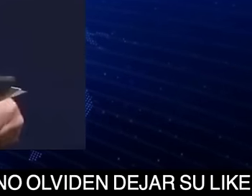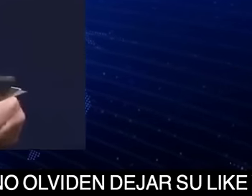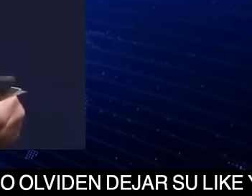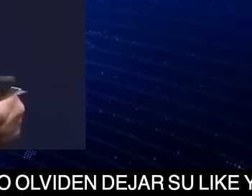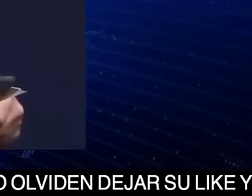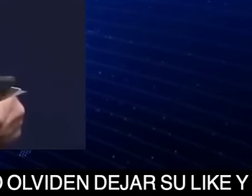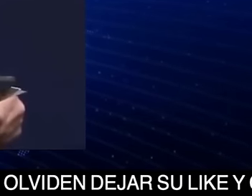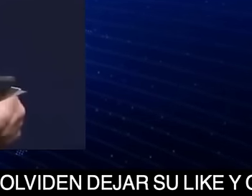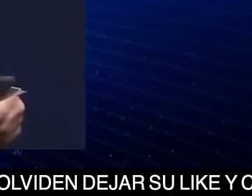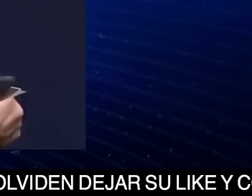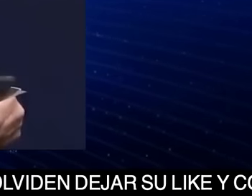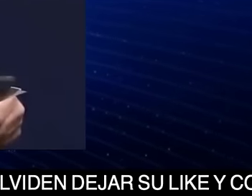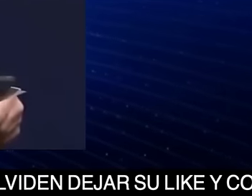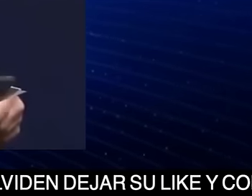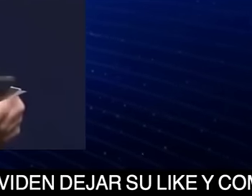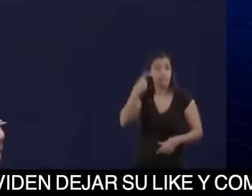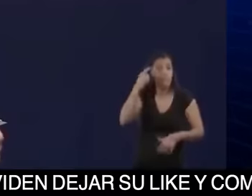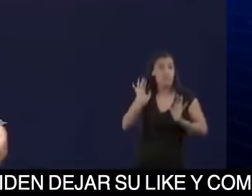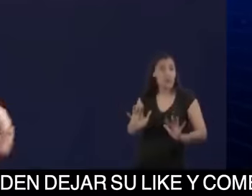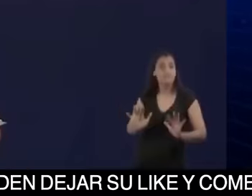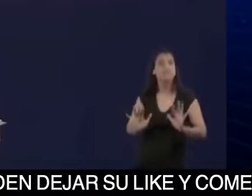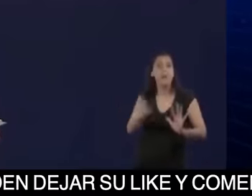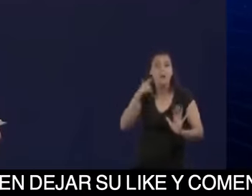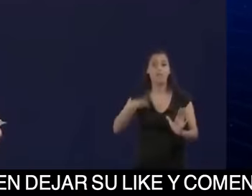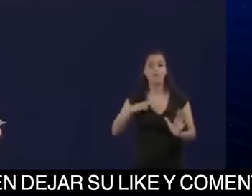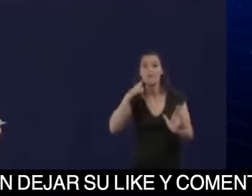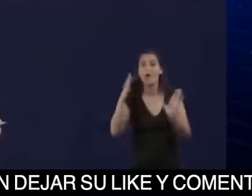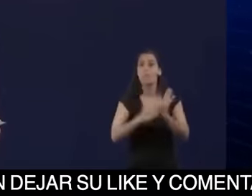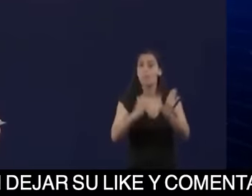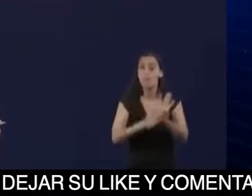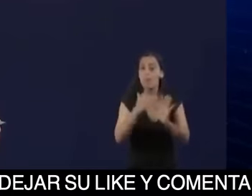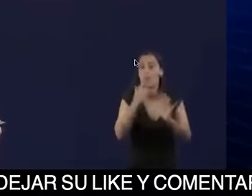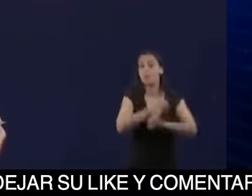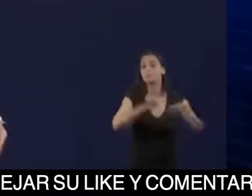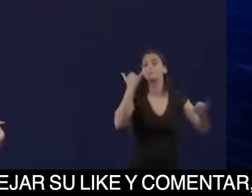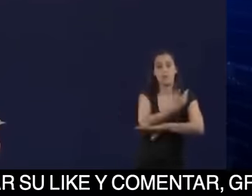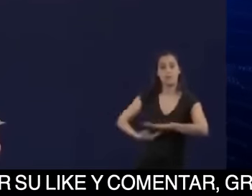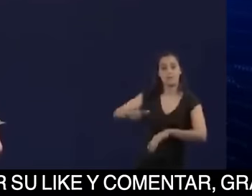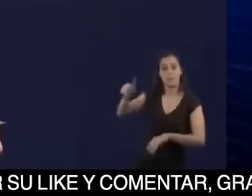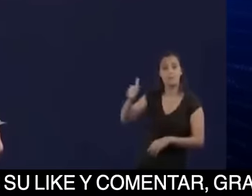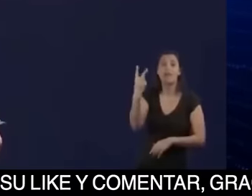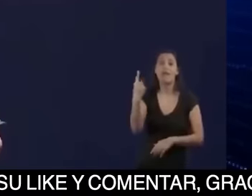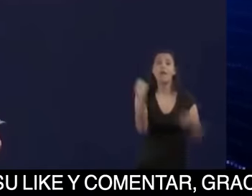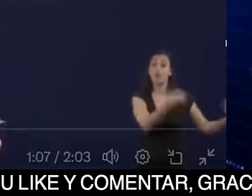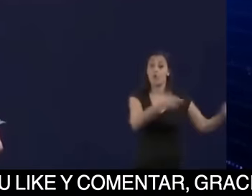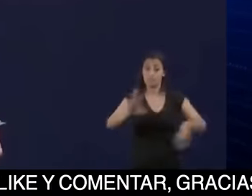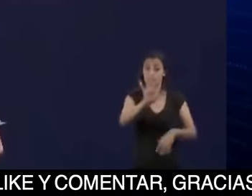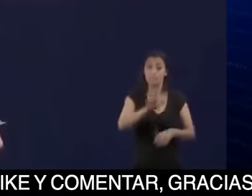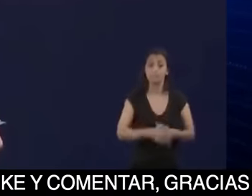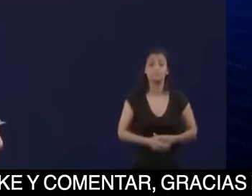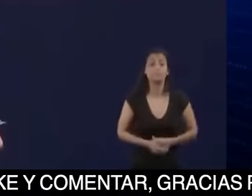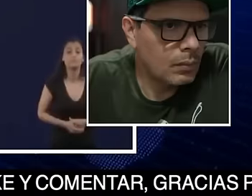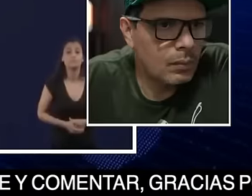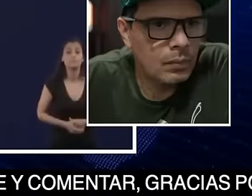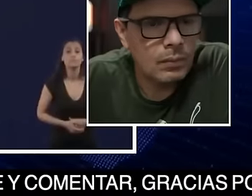ganó para nosotros es el ganador pero aún no estamos en condiciones de proclamarlo como presidente electo son dos cosas diferentes no